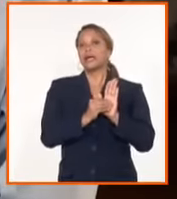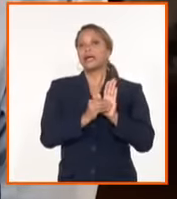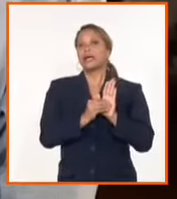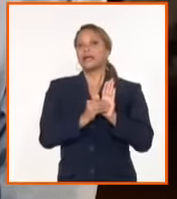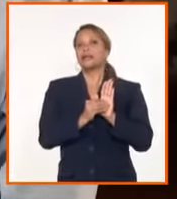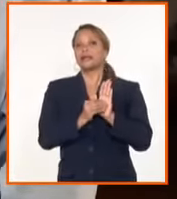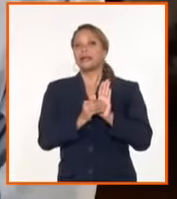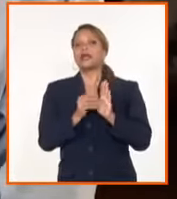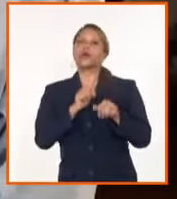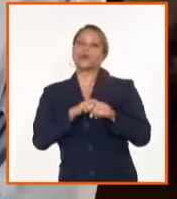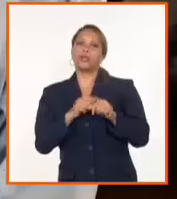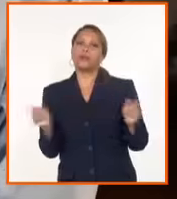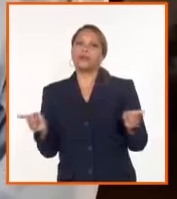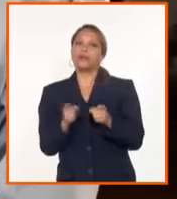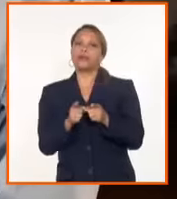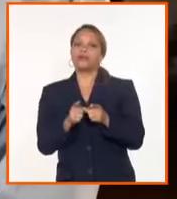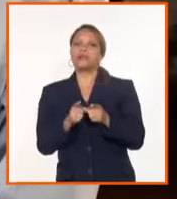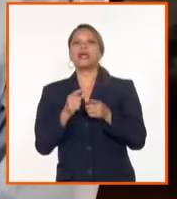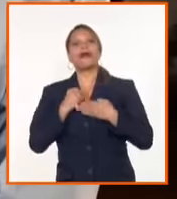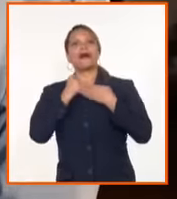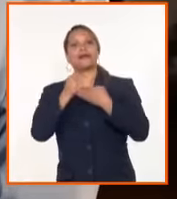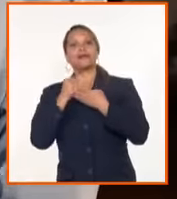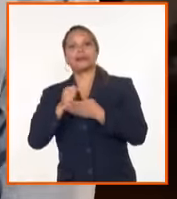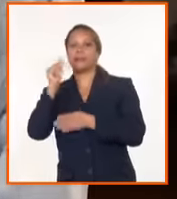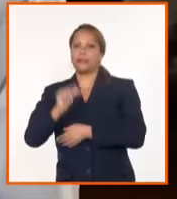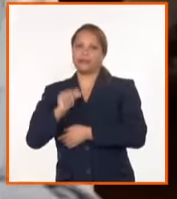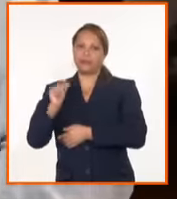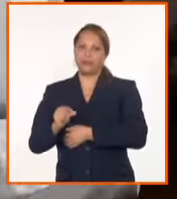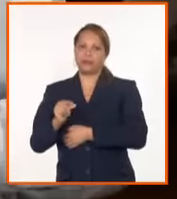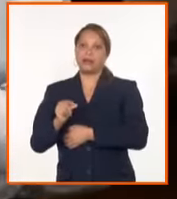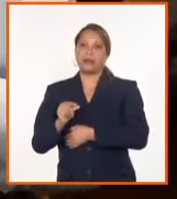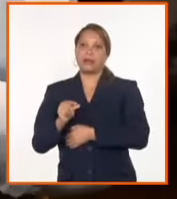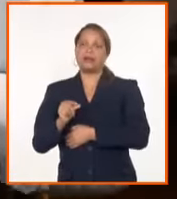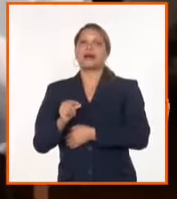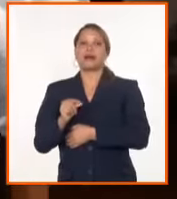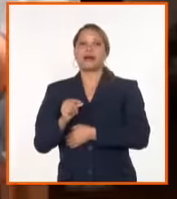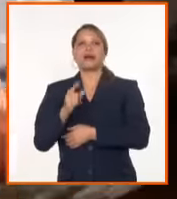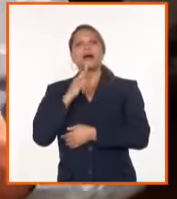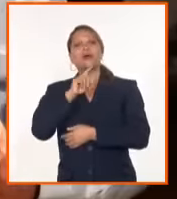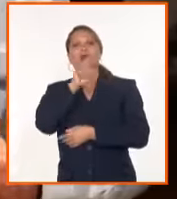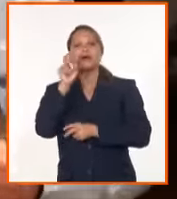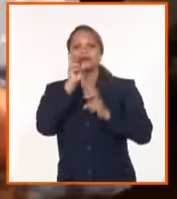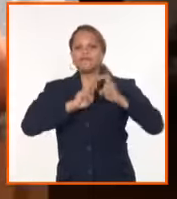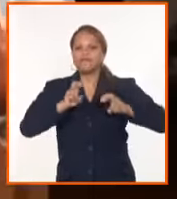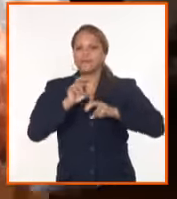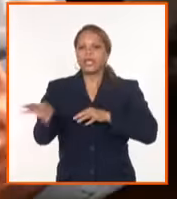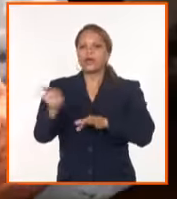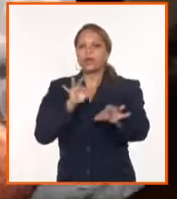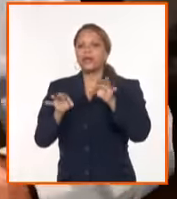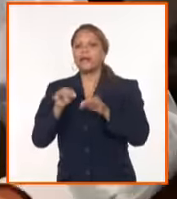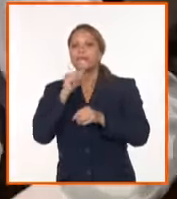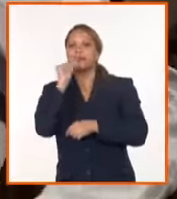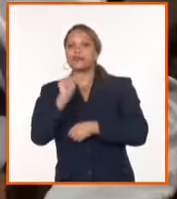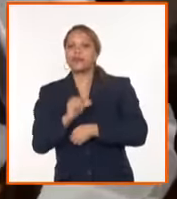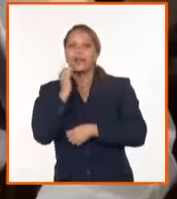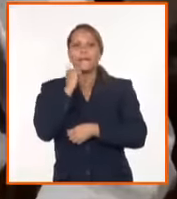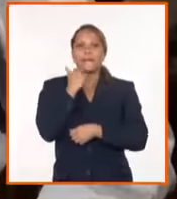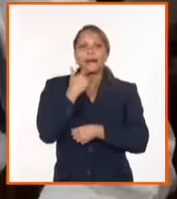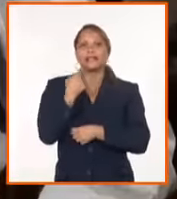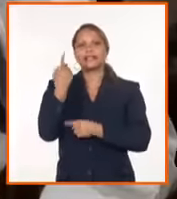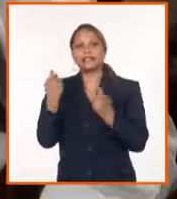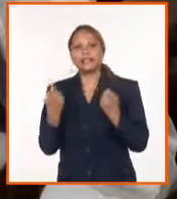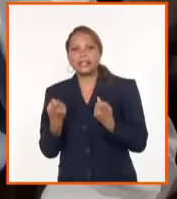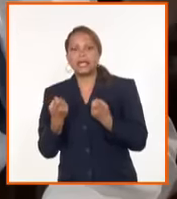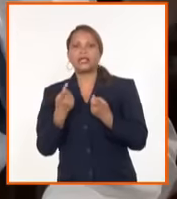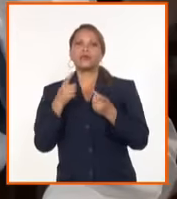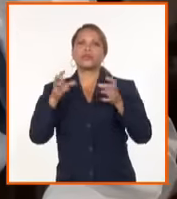mediano plazo, de subsidiar personas y no productos, sobre el concepto de qué personas están o qué núcleos familiares están más cercanos a